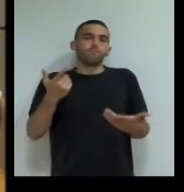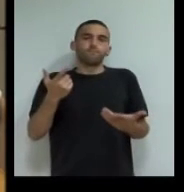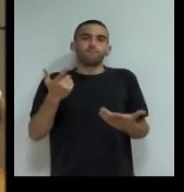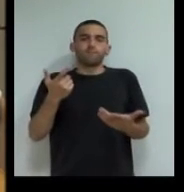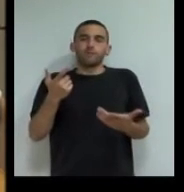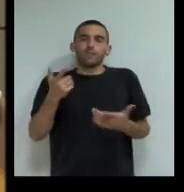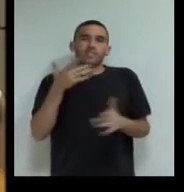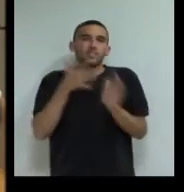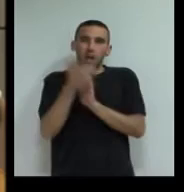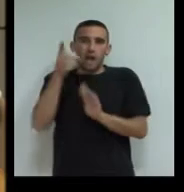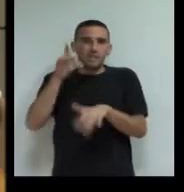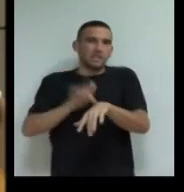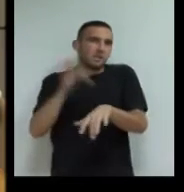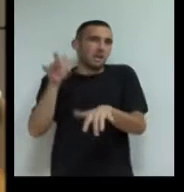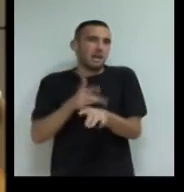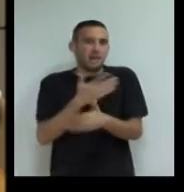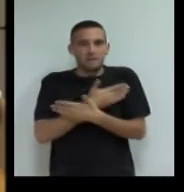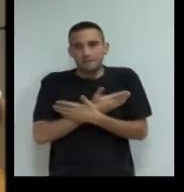menos insensible,